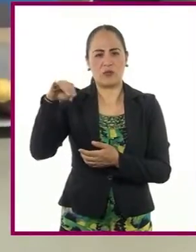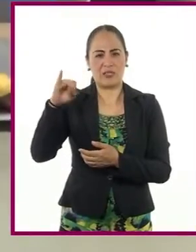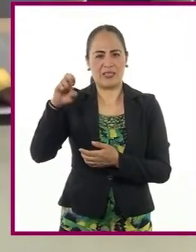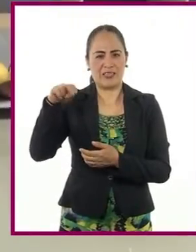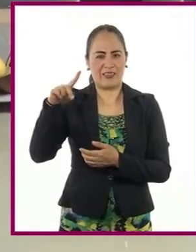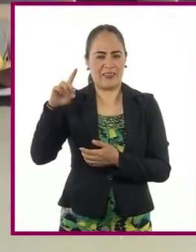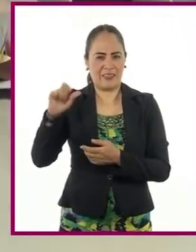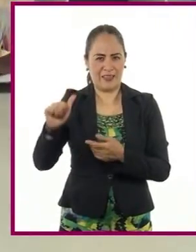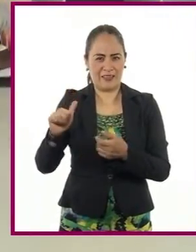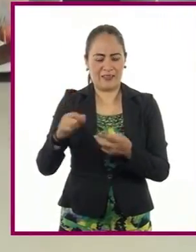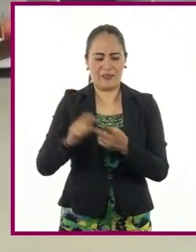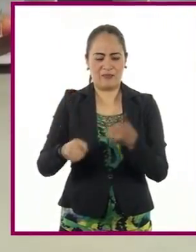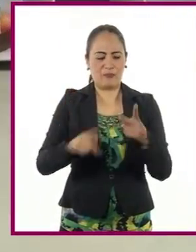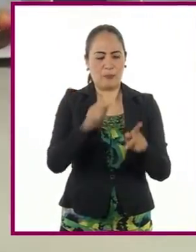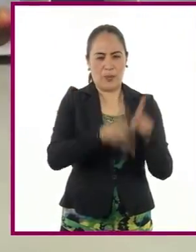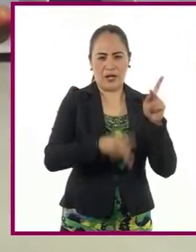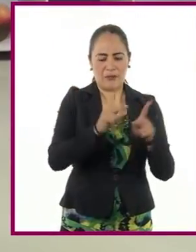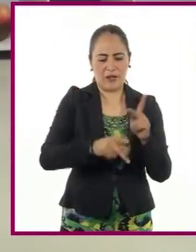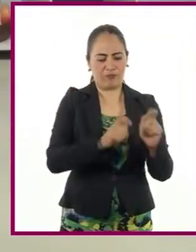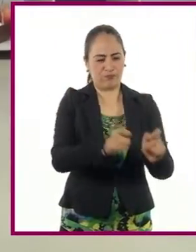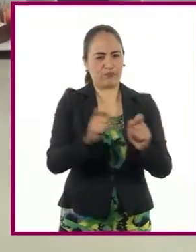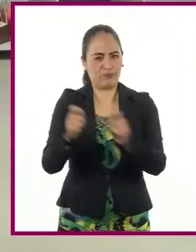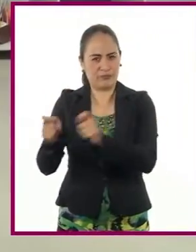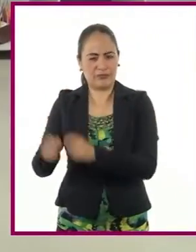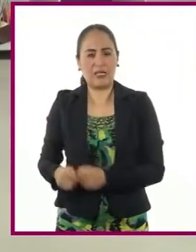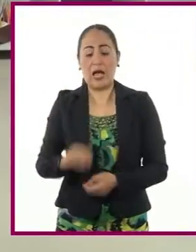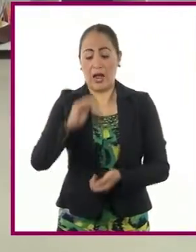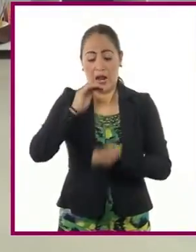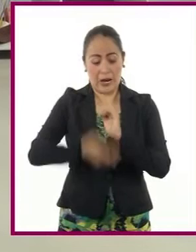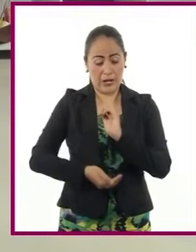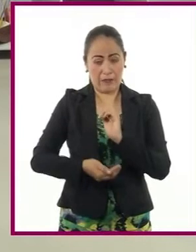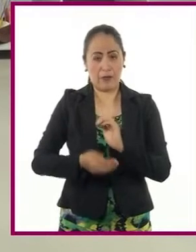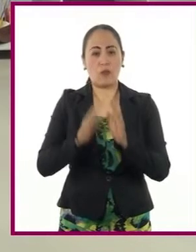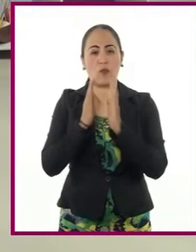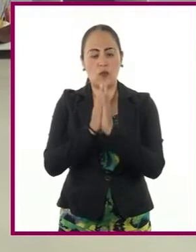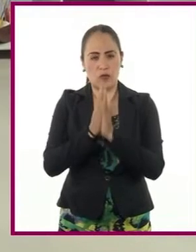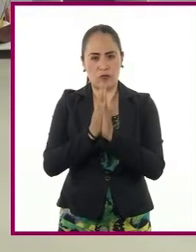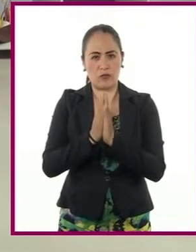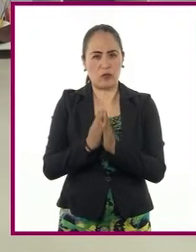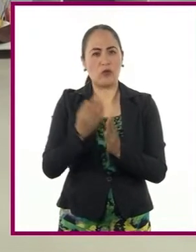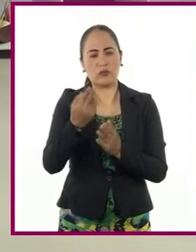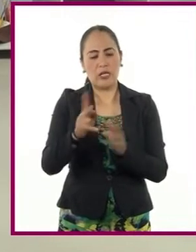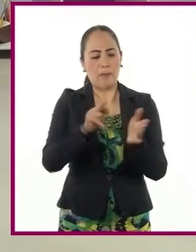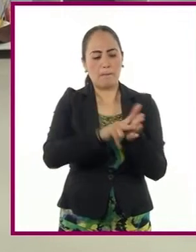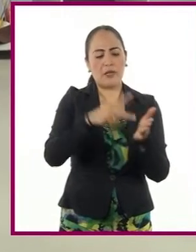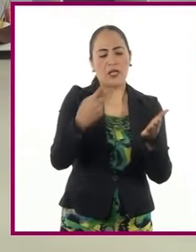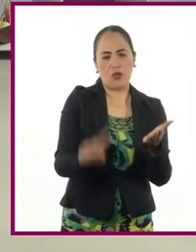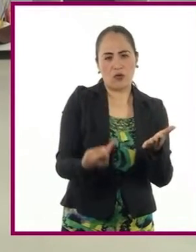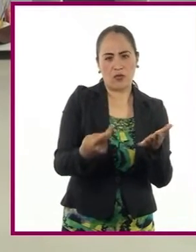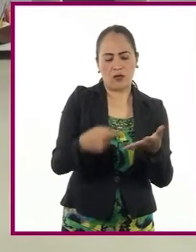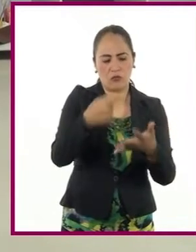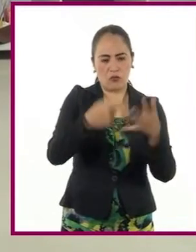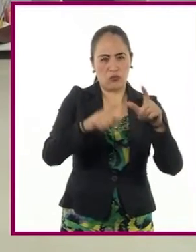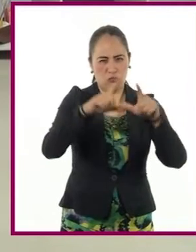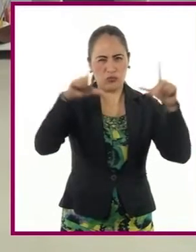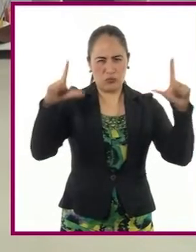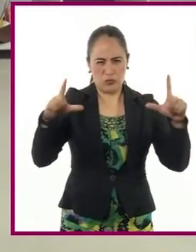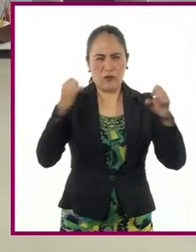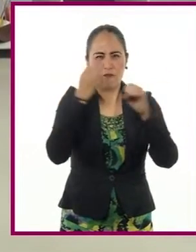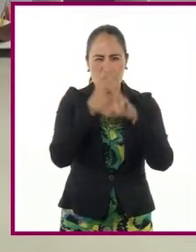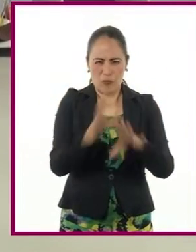repartimiento. Para terminar, los invito a concluir la realización del periódico con la información